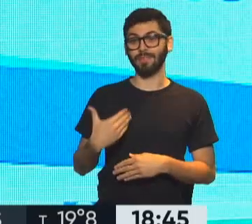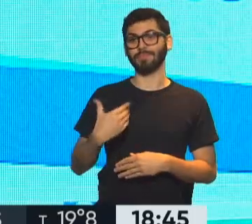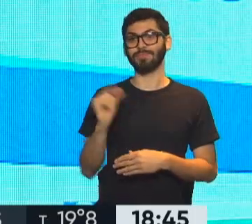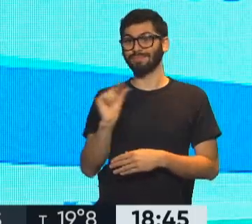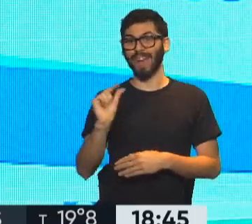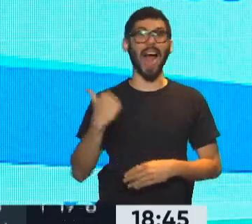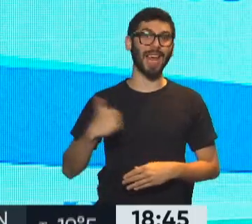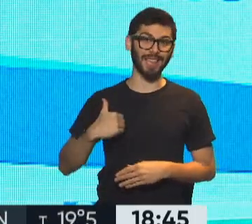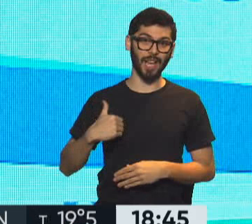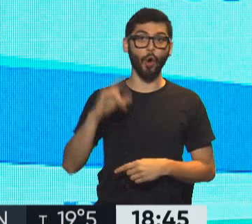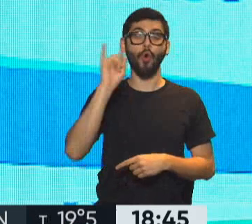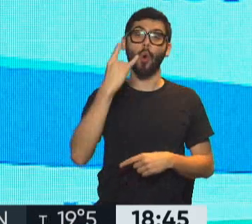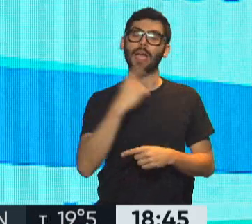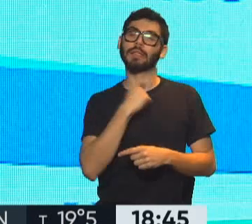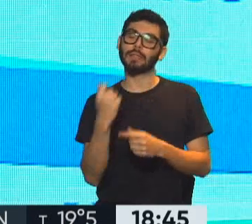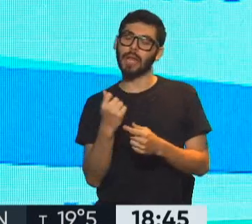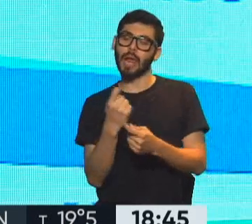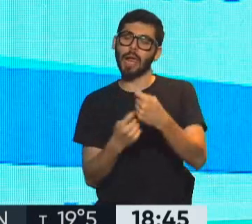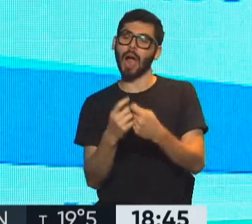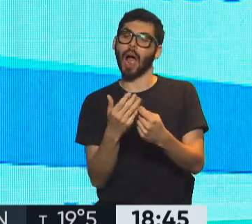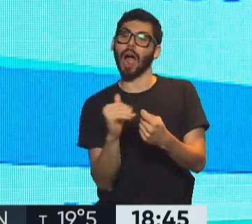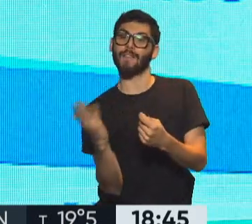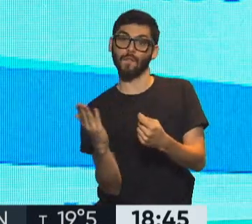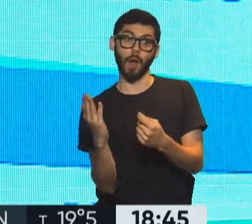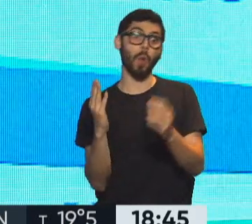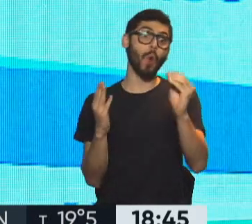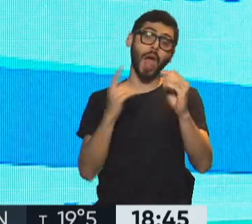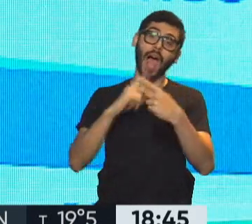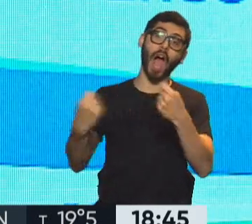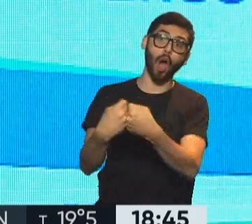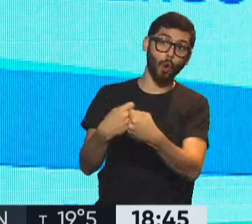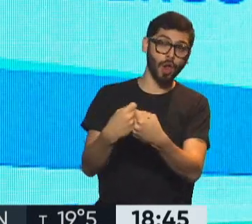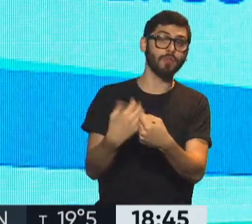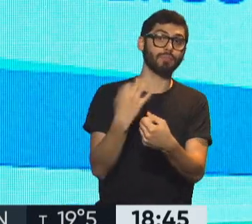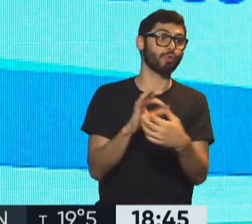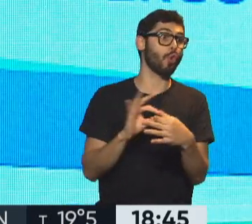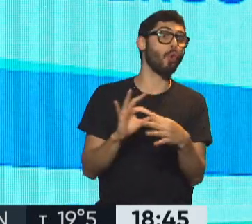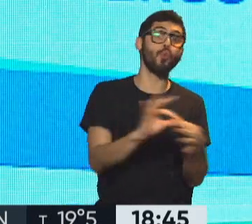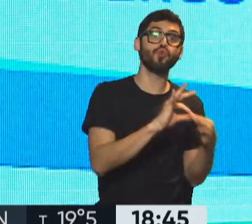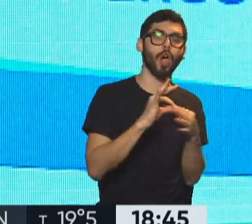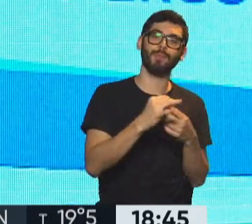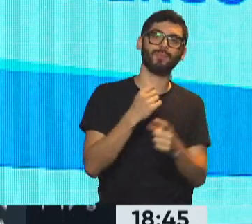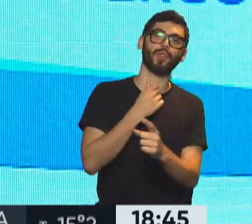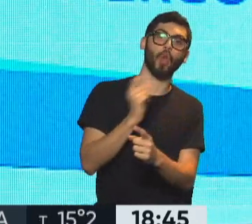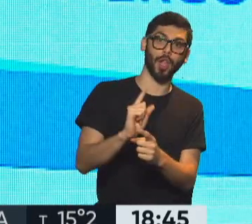Uruguay que quiere negociar por afuera y Brasil parece estar de acuerdo con Uruguay y en contra de la unión que planteaba hoy el presidente Alberto Fernández.